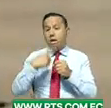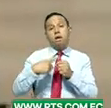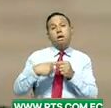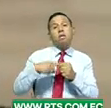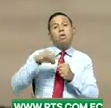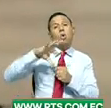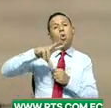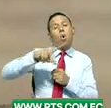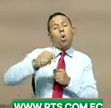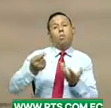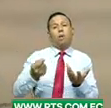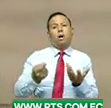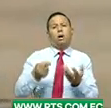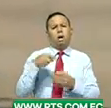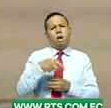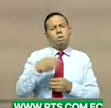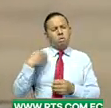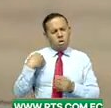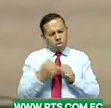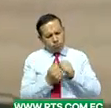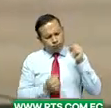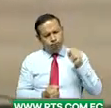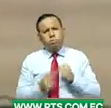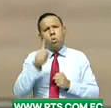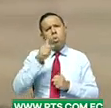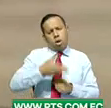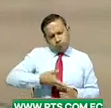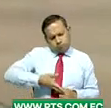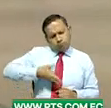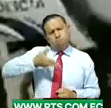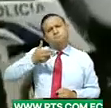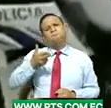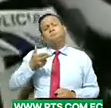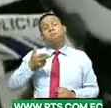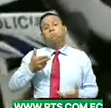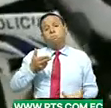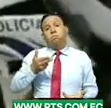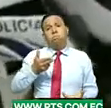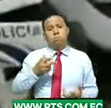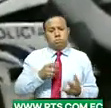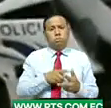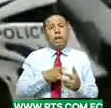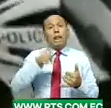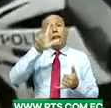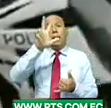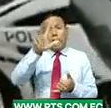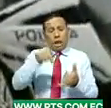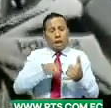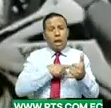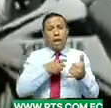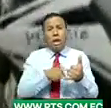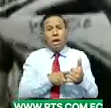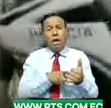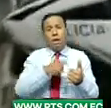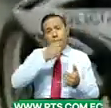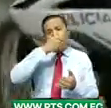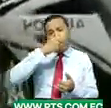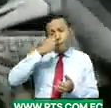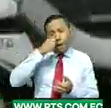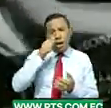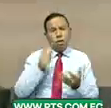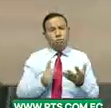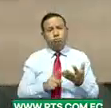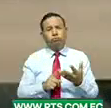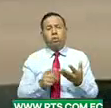encontró un arma de fuego tipo pistola, con 10 cartuchos sin percutir, 3 teléfonos celulares, 3 gramos de marihuana, y